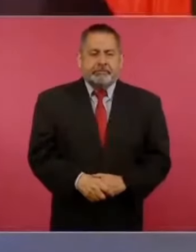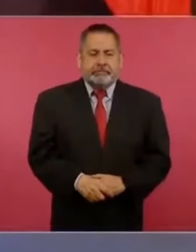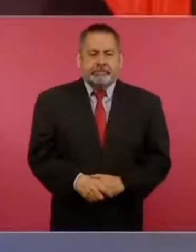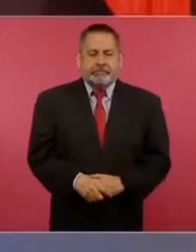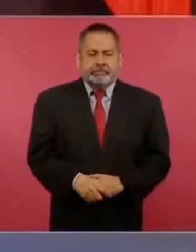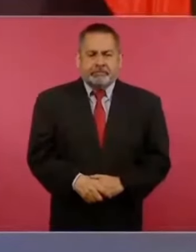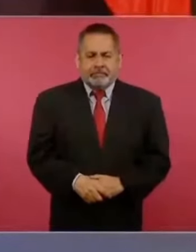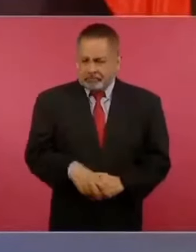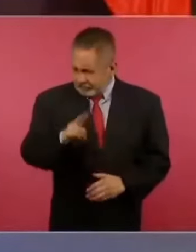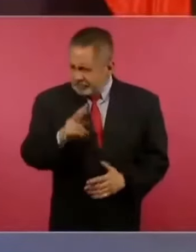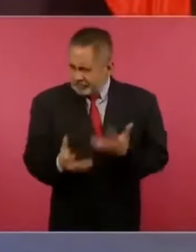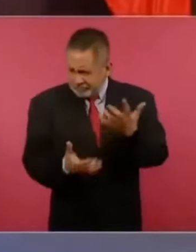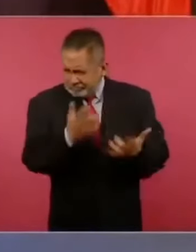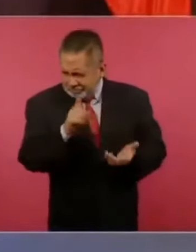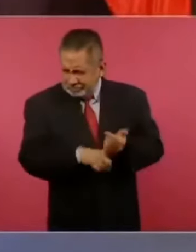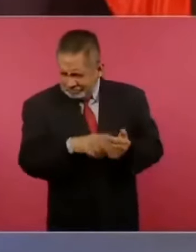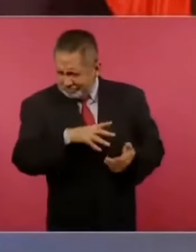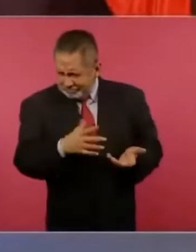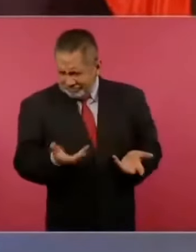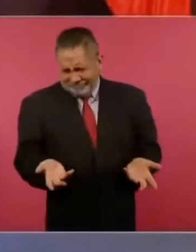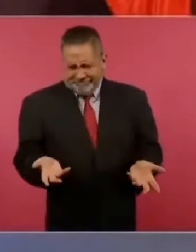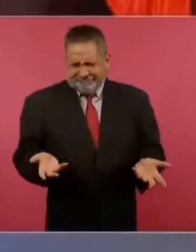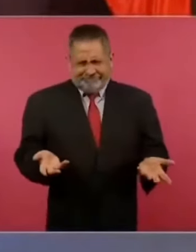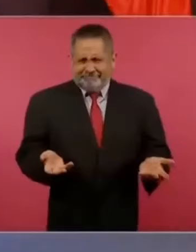¿O era crematorio? No.